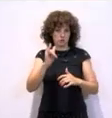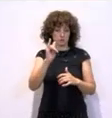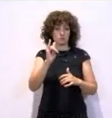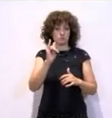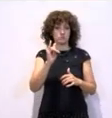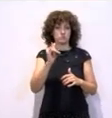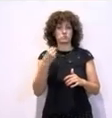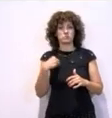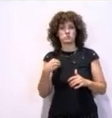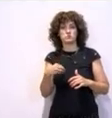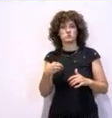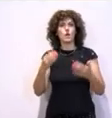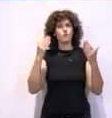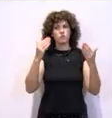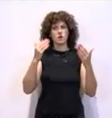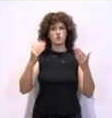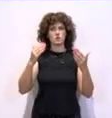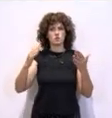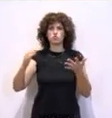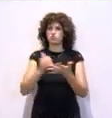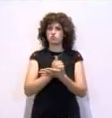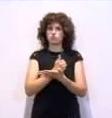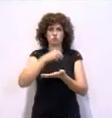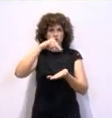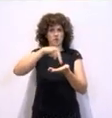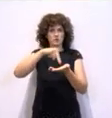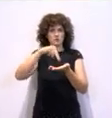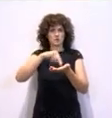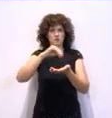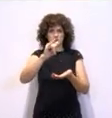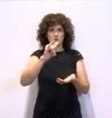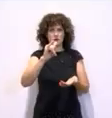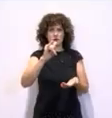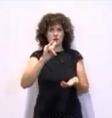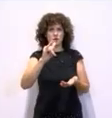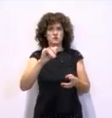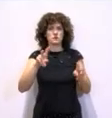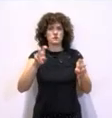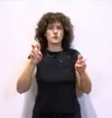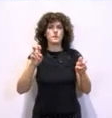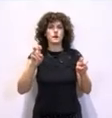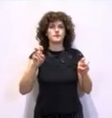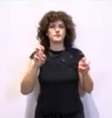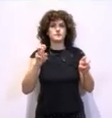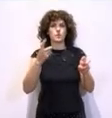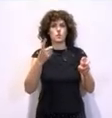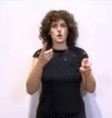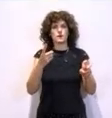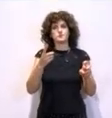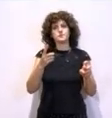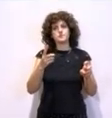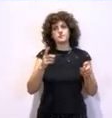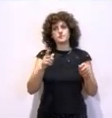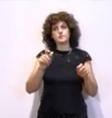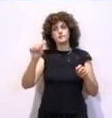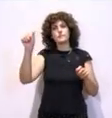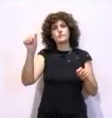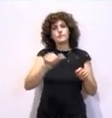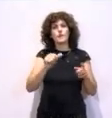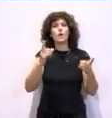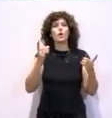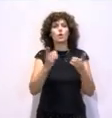el cual recibimos las felicitaciones de todos los asistentes relativo a una premier del cortometraje